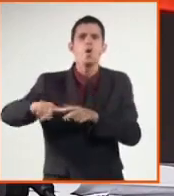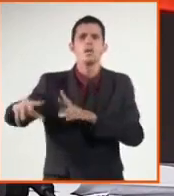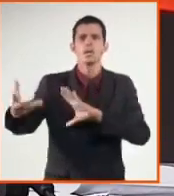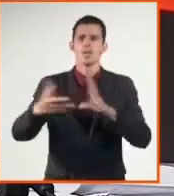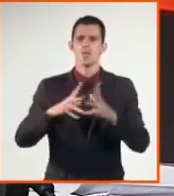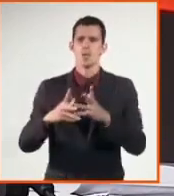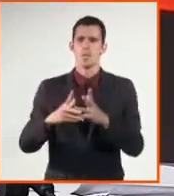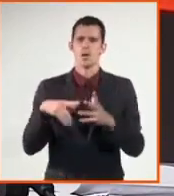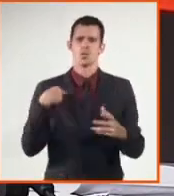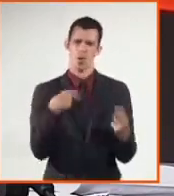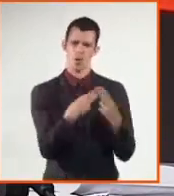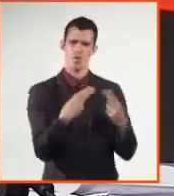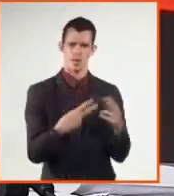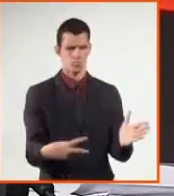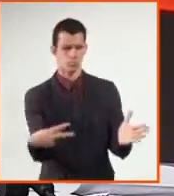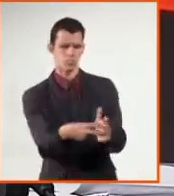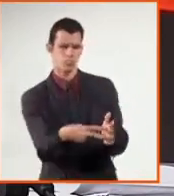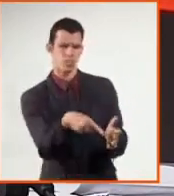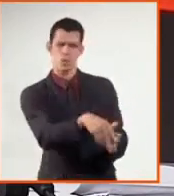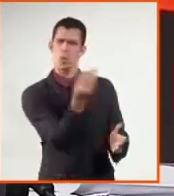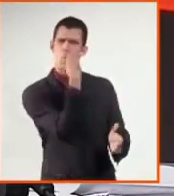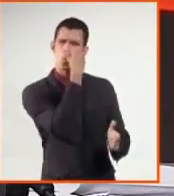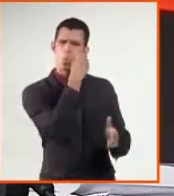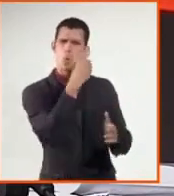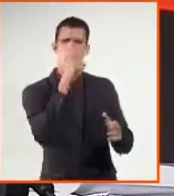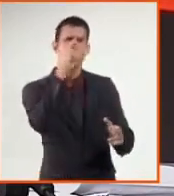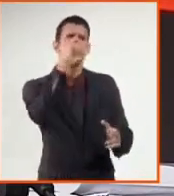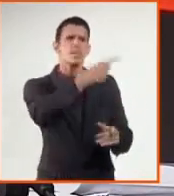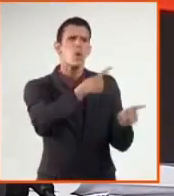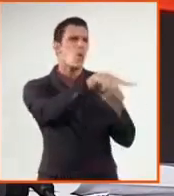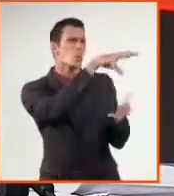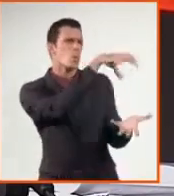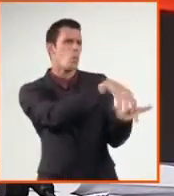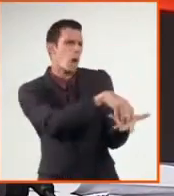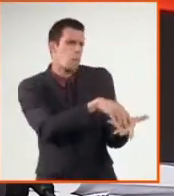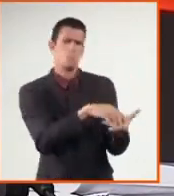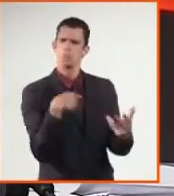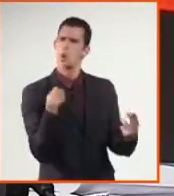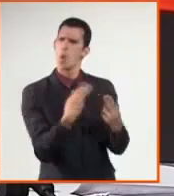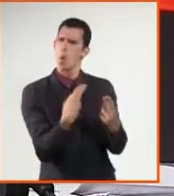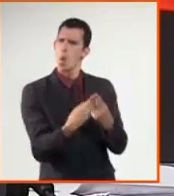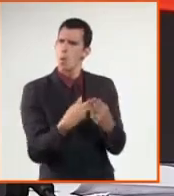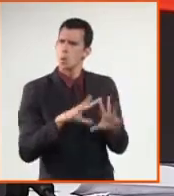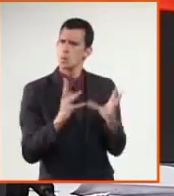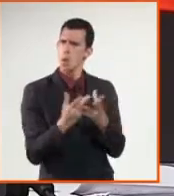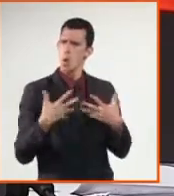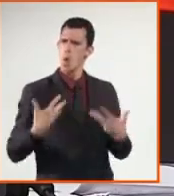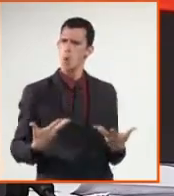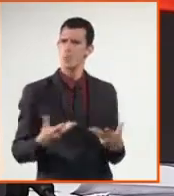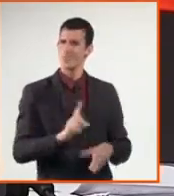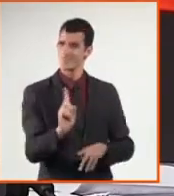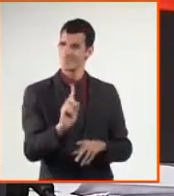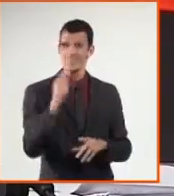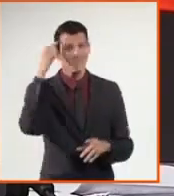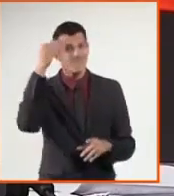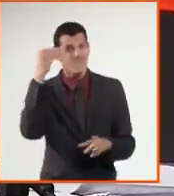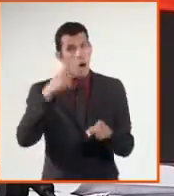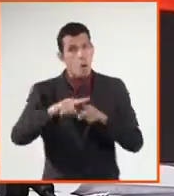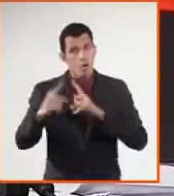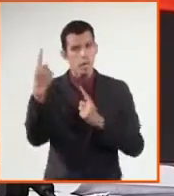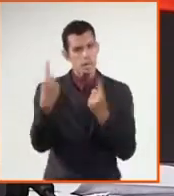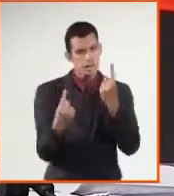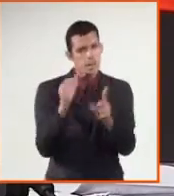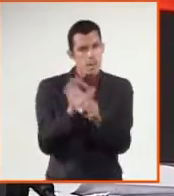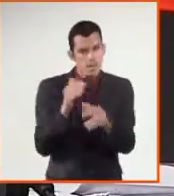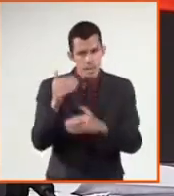importancia que nunca que todos hagamos un uso raciones de la energía y cuando digo todos me refiero a todos los sectores de la sociedad la